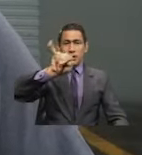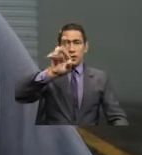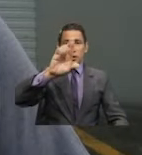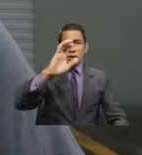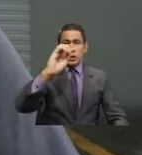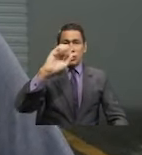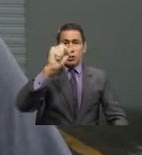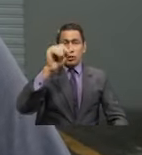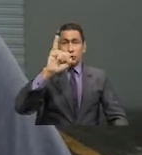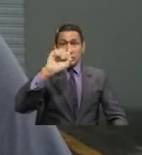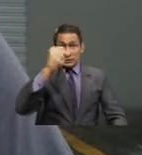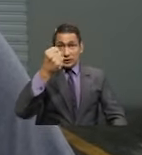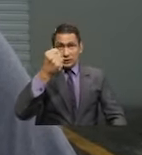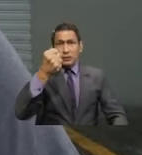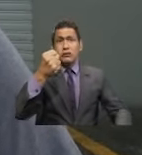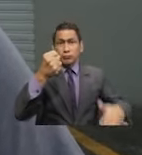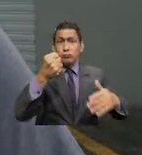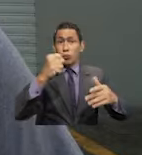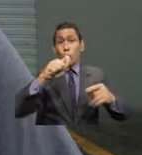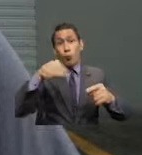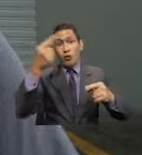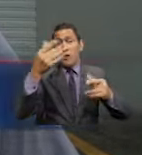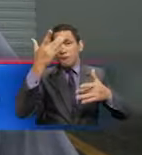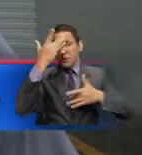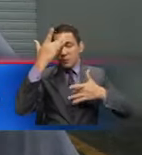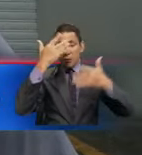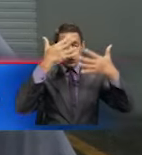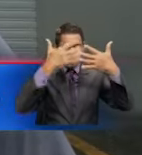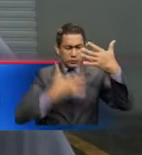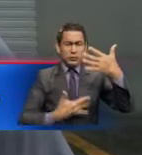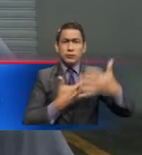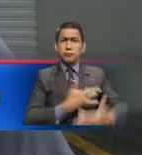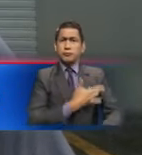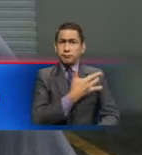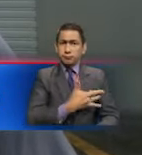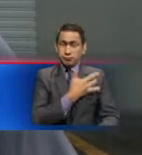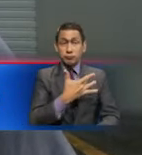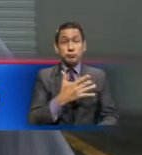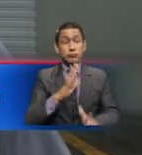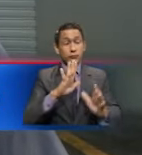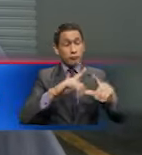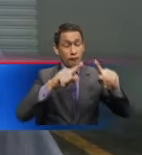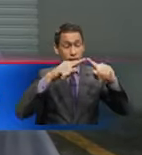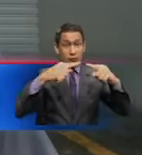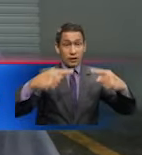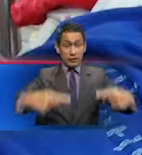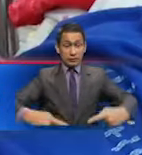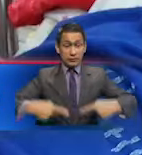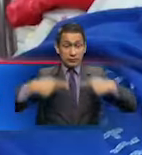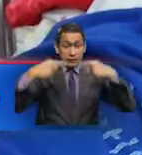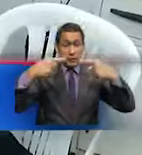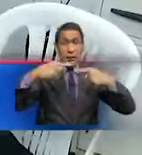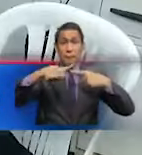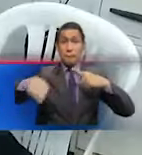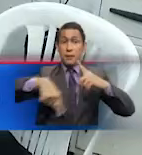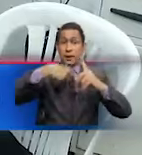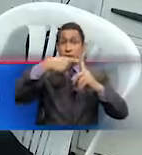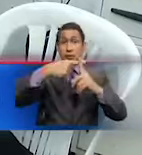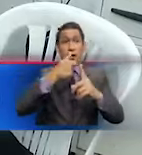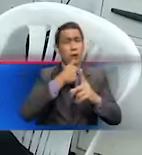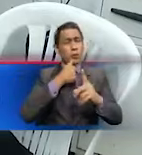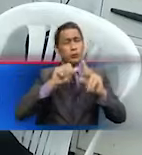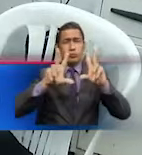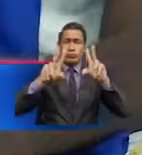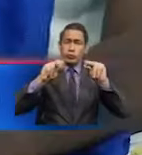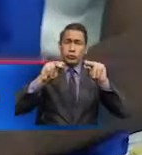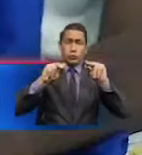En el patio no tener los tanques destapados, llantas con agua, para evitar cualquier enfermedad invernal. Los grupos vulnerables